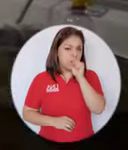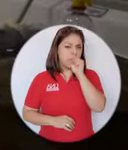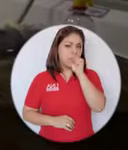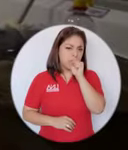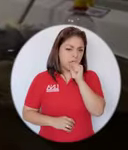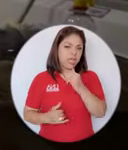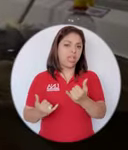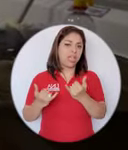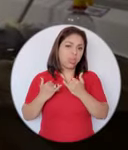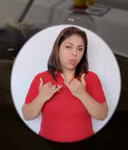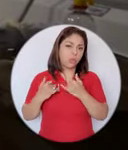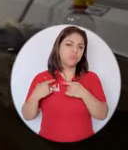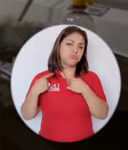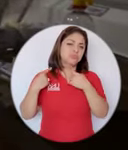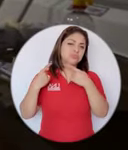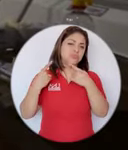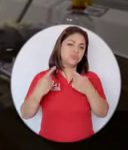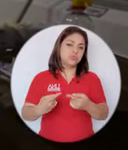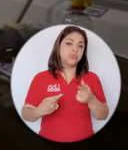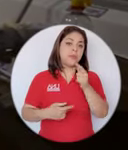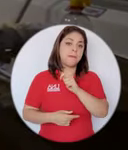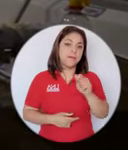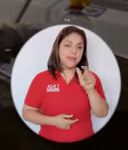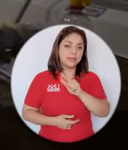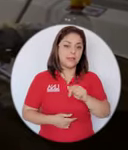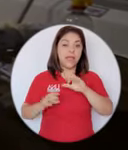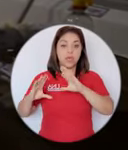La tos quedó por muchos